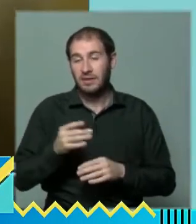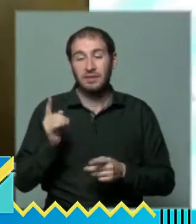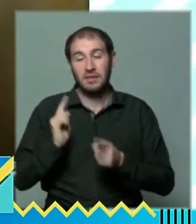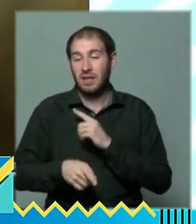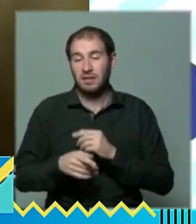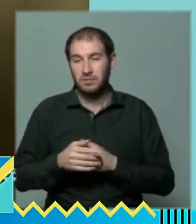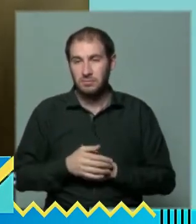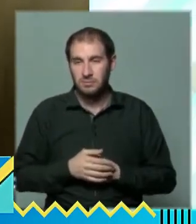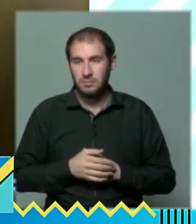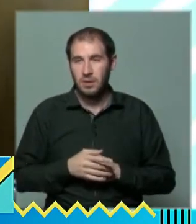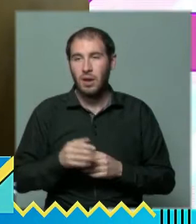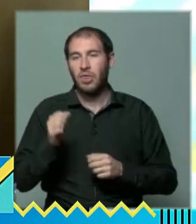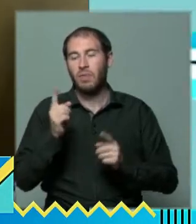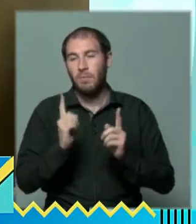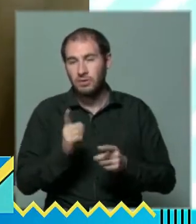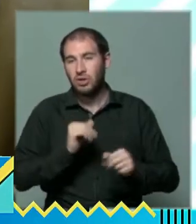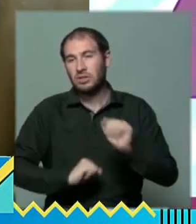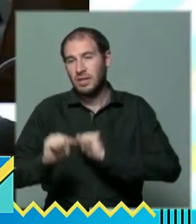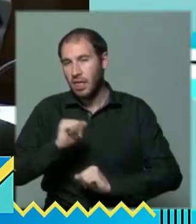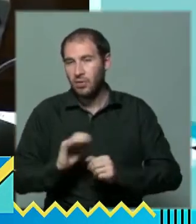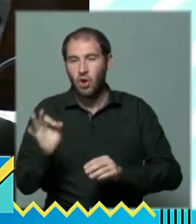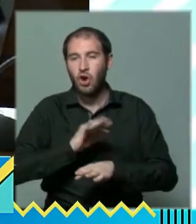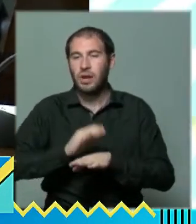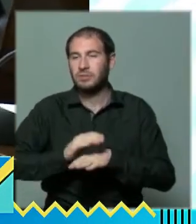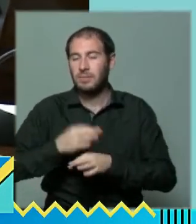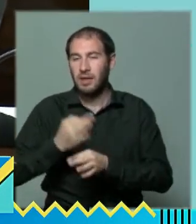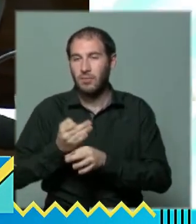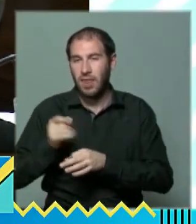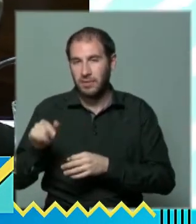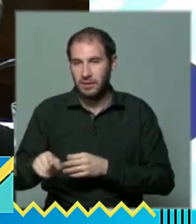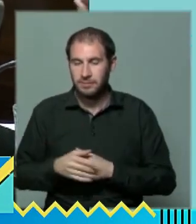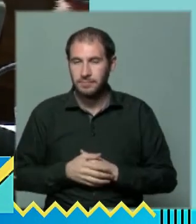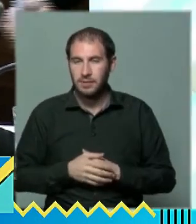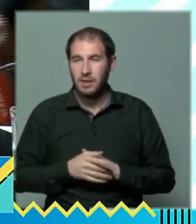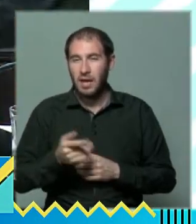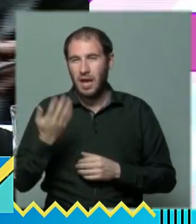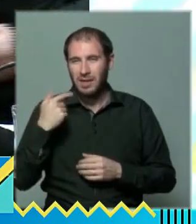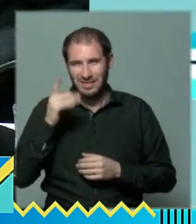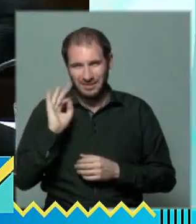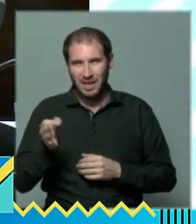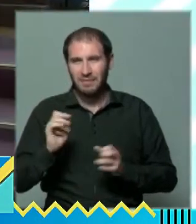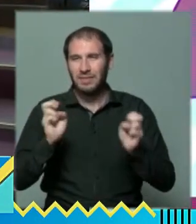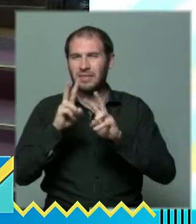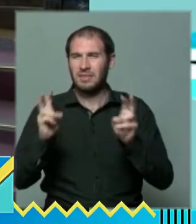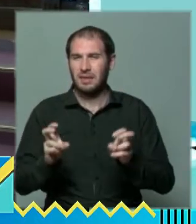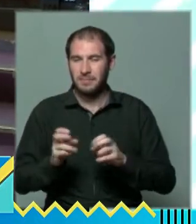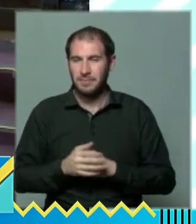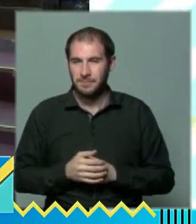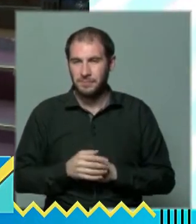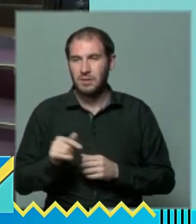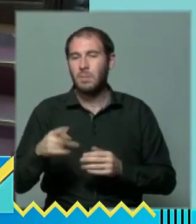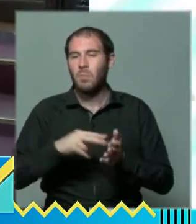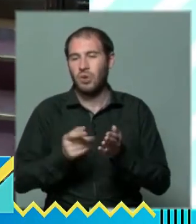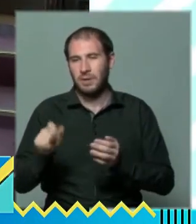directamente docente, celador o autoridad de la escuela que tuviese conocimiento de